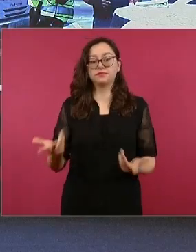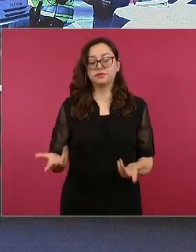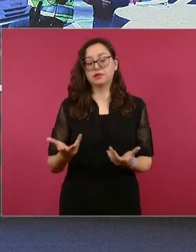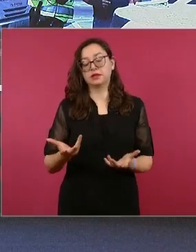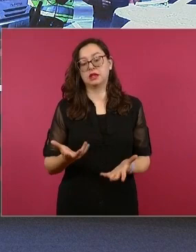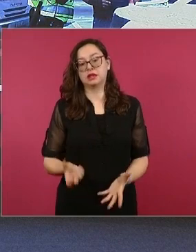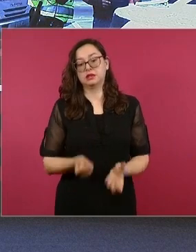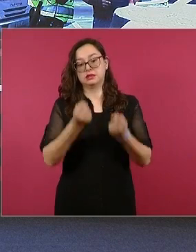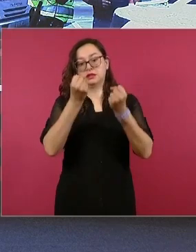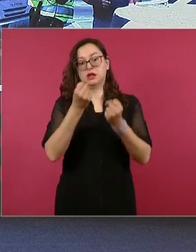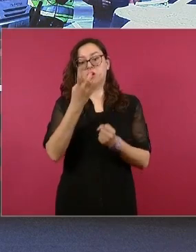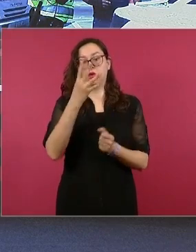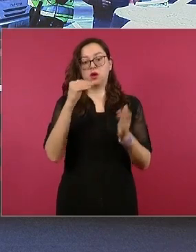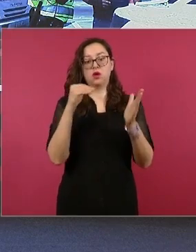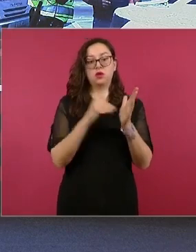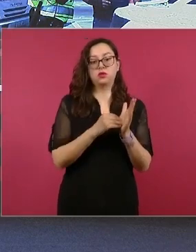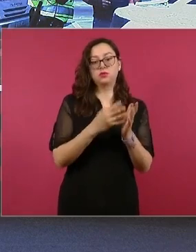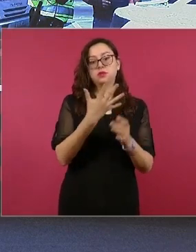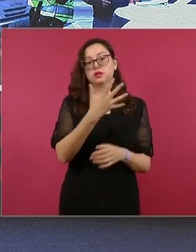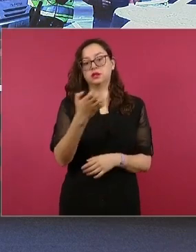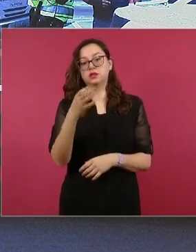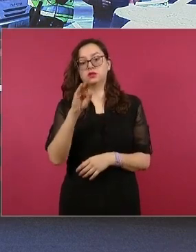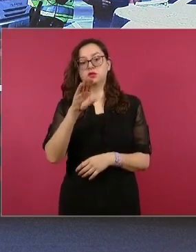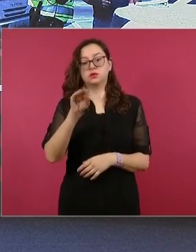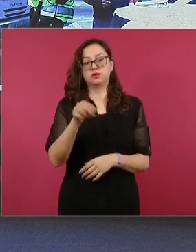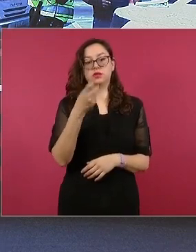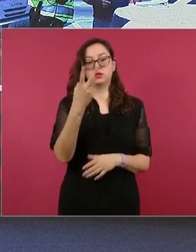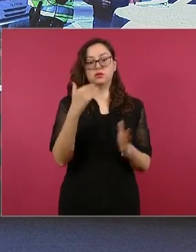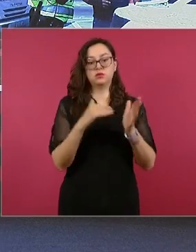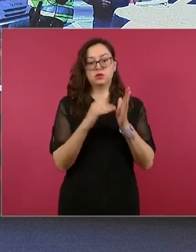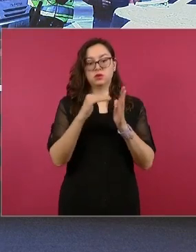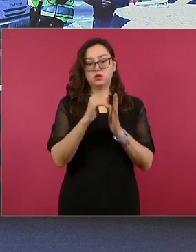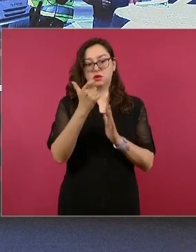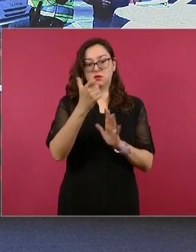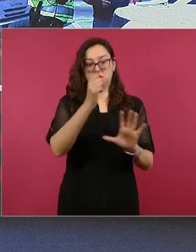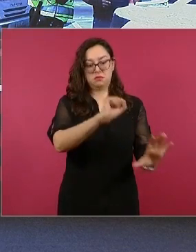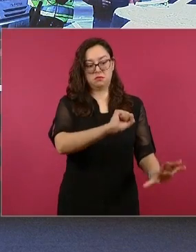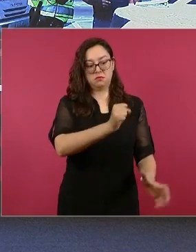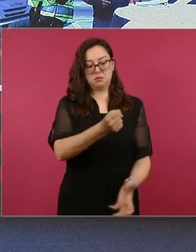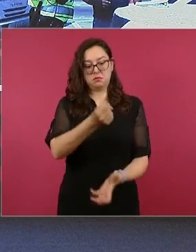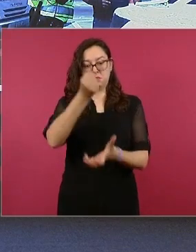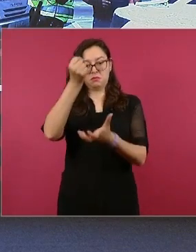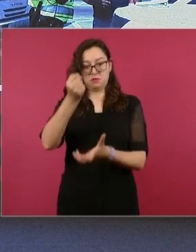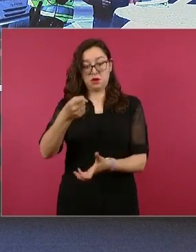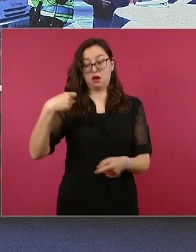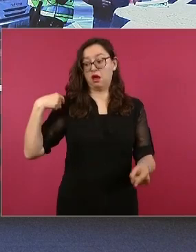4.592 millones de pesos en 2024 y desde que inició el operativo de